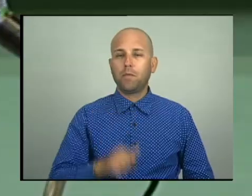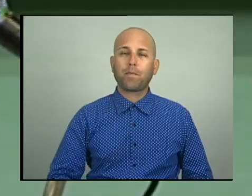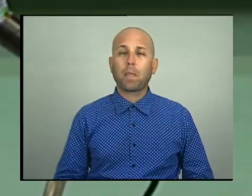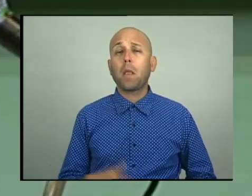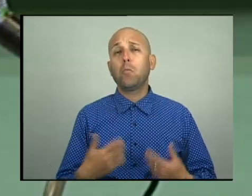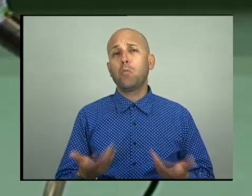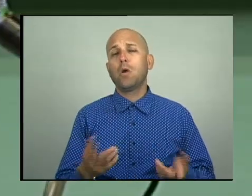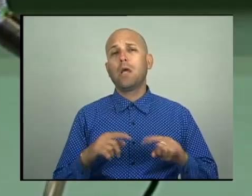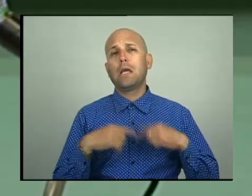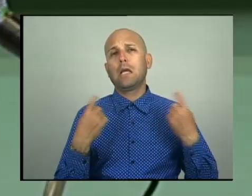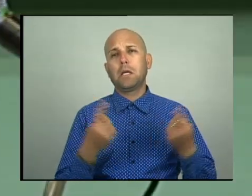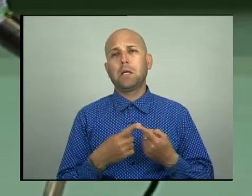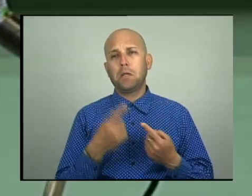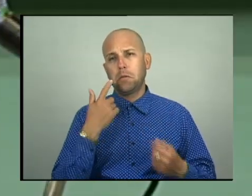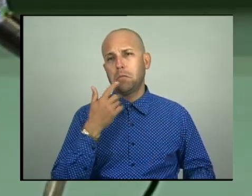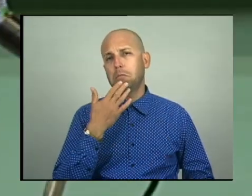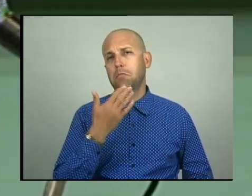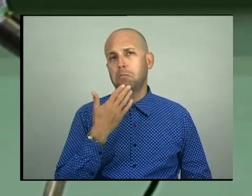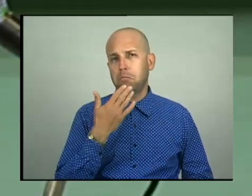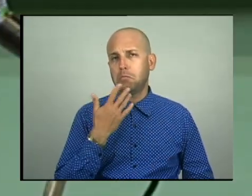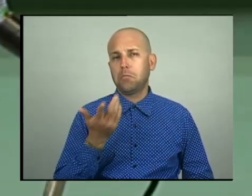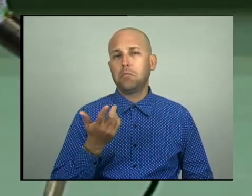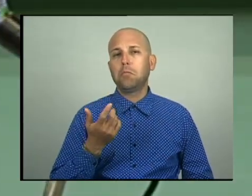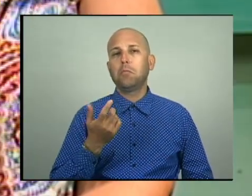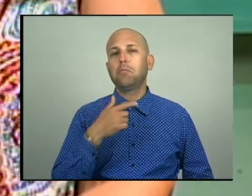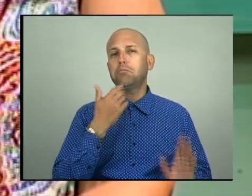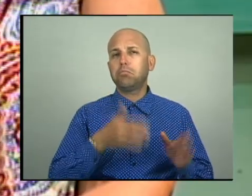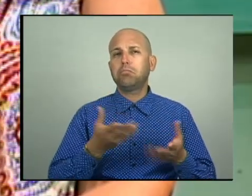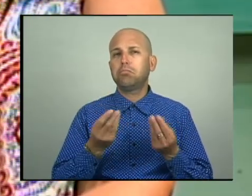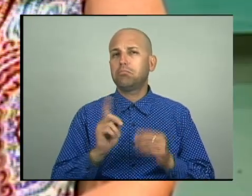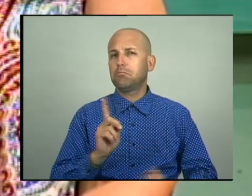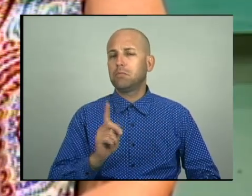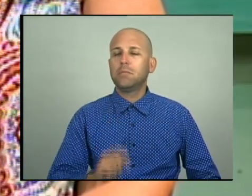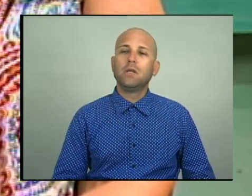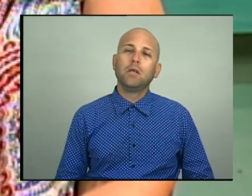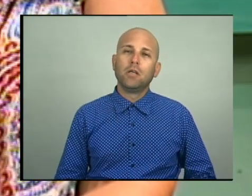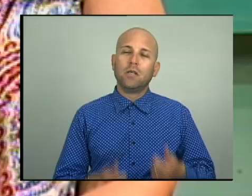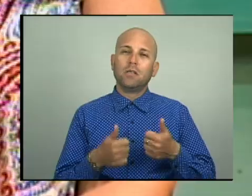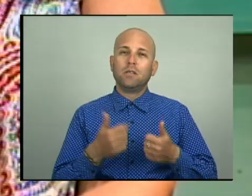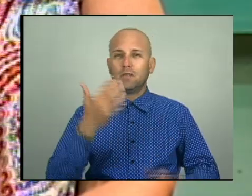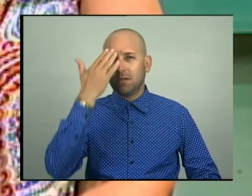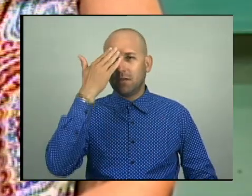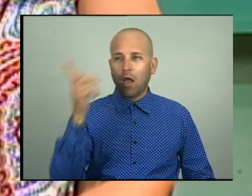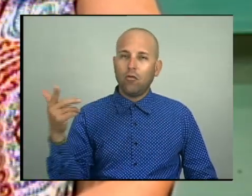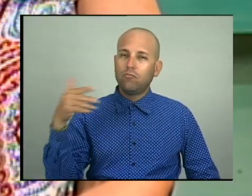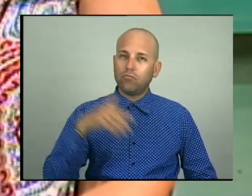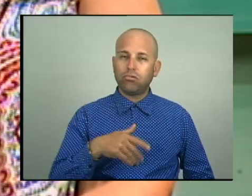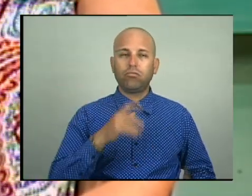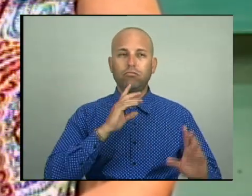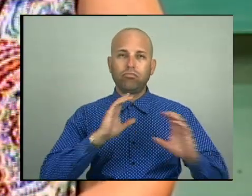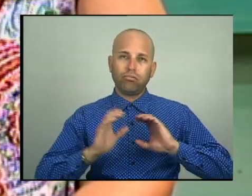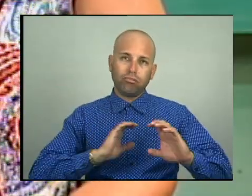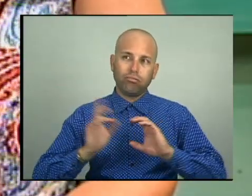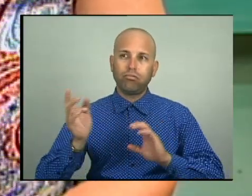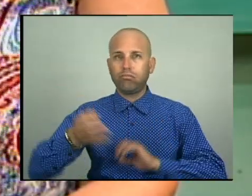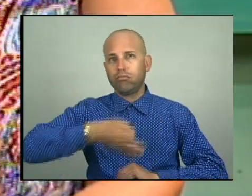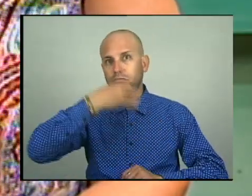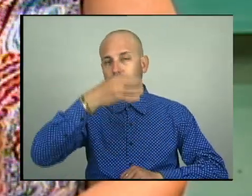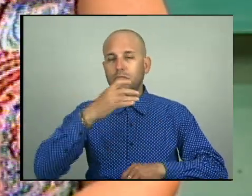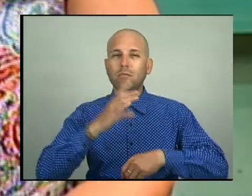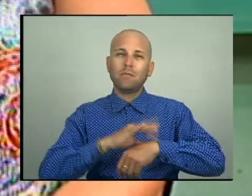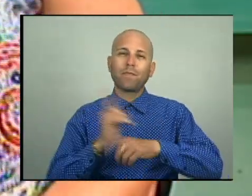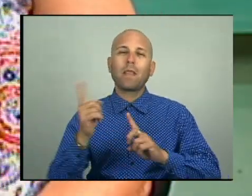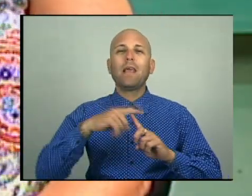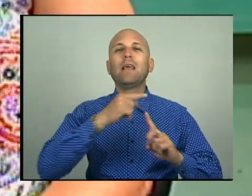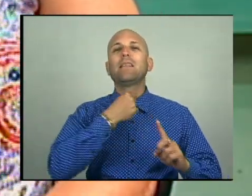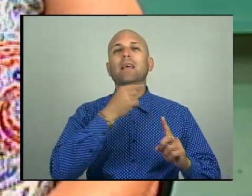general el pronóstico es aceptable. Es aceptable. Bueno, yo le agradezco mucho, doctor, que haya estado otra vez con nosotros en el